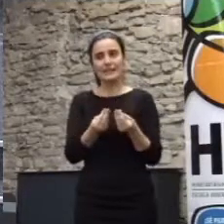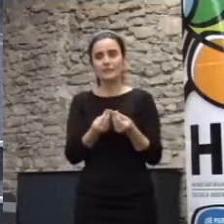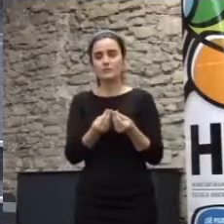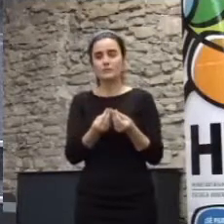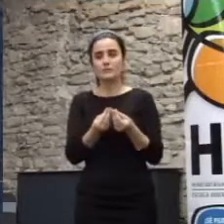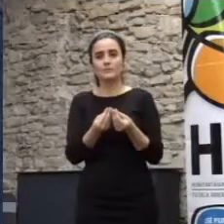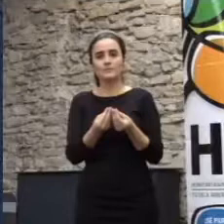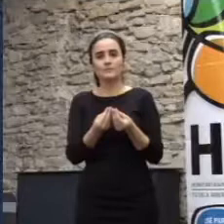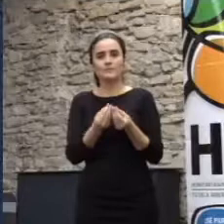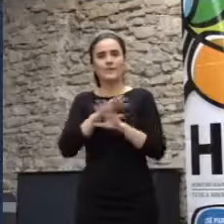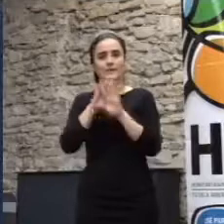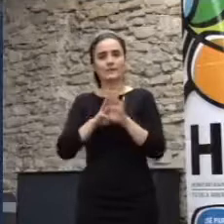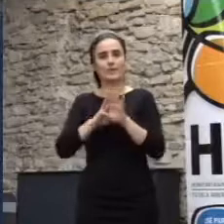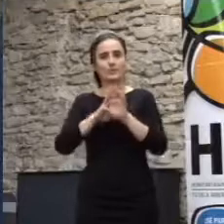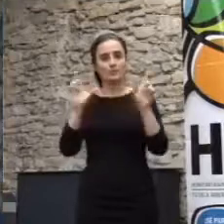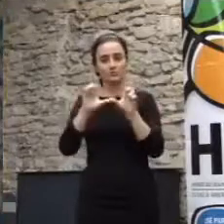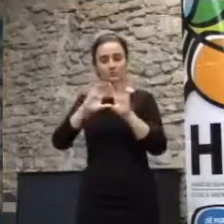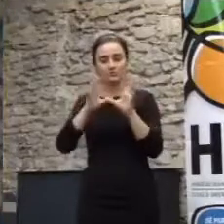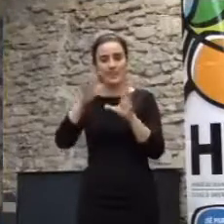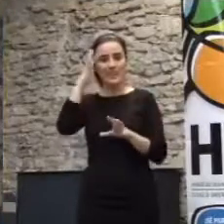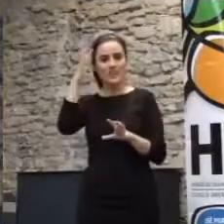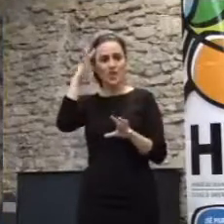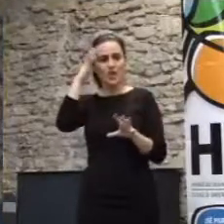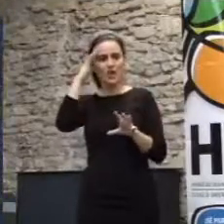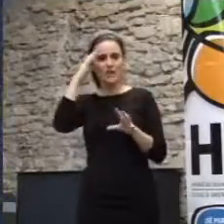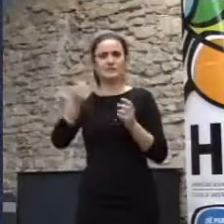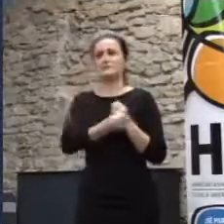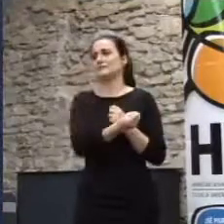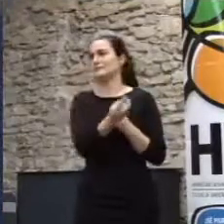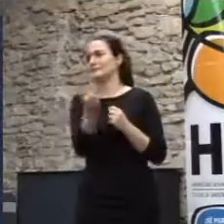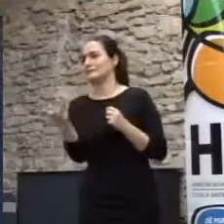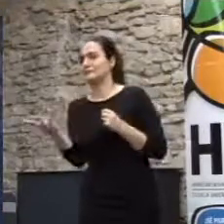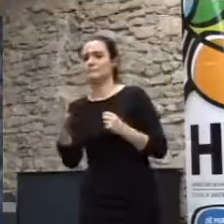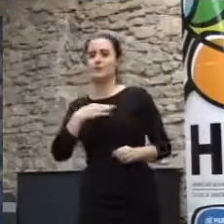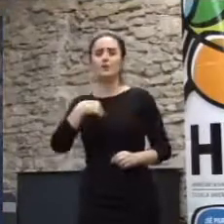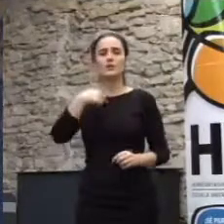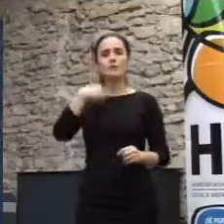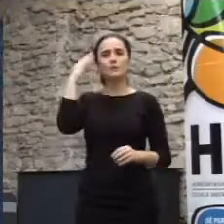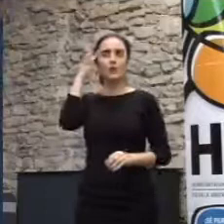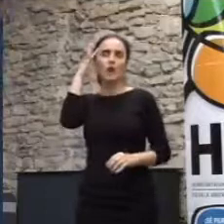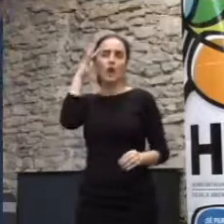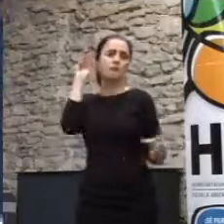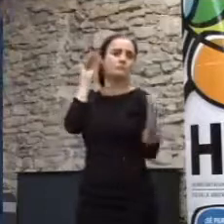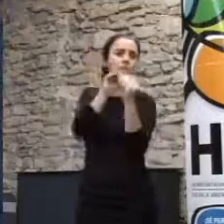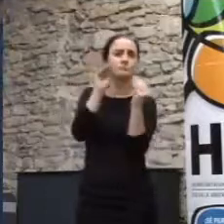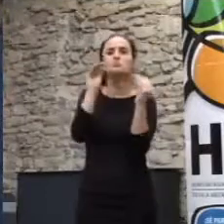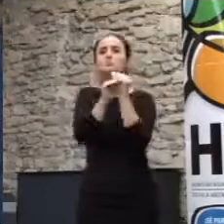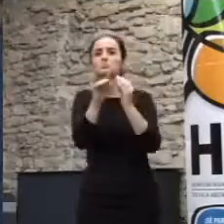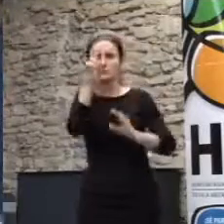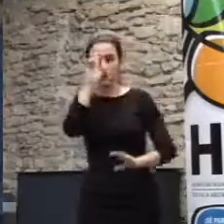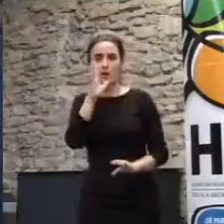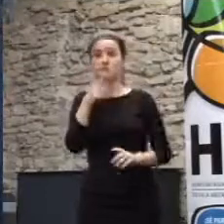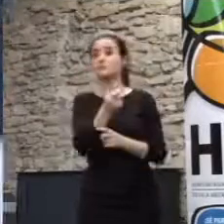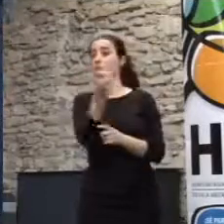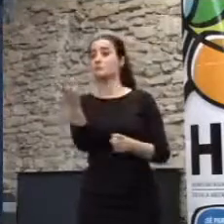la ideología de diversos medios, que yo puedo estar más o menos de acuerdo, porque, bueno, ideología todos tendremos más o menos, pero bueno,